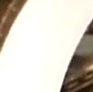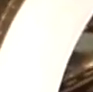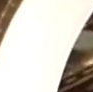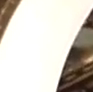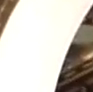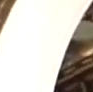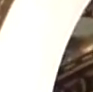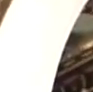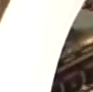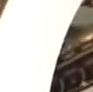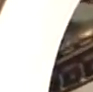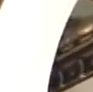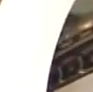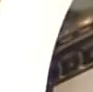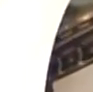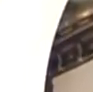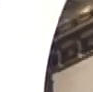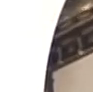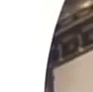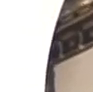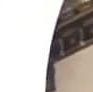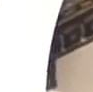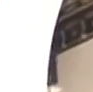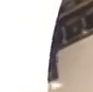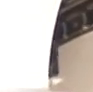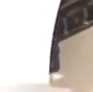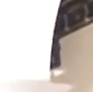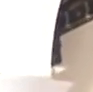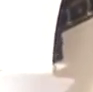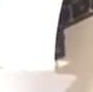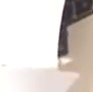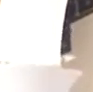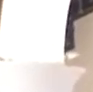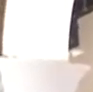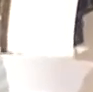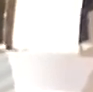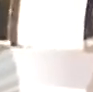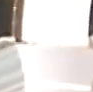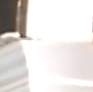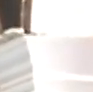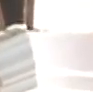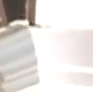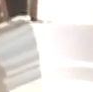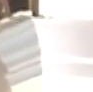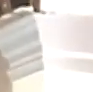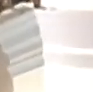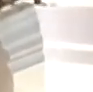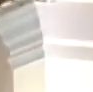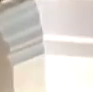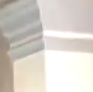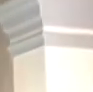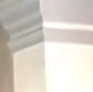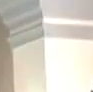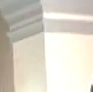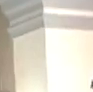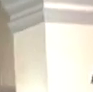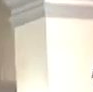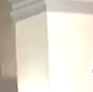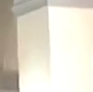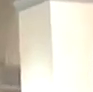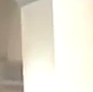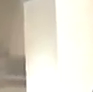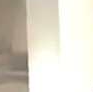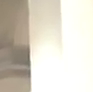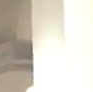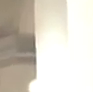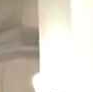ciudadana Cilia Flores de Maduro, primera combatiente de la República, la ciudadana almiranta en jefa Carmen Meléndez Riva, vicepresidenta sectorial de